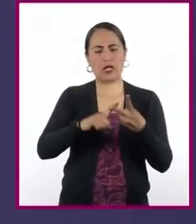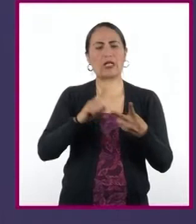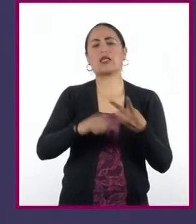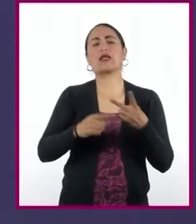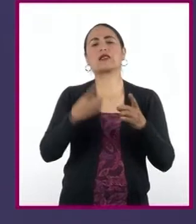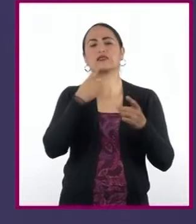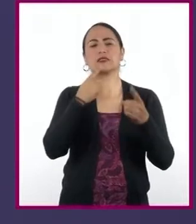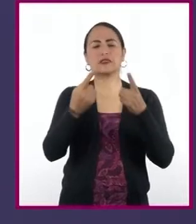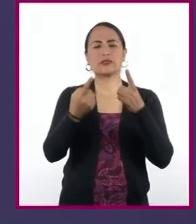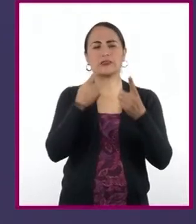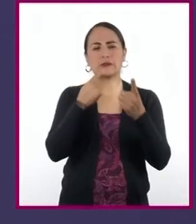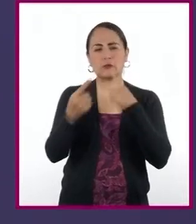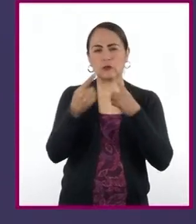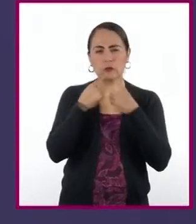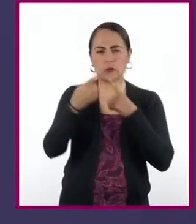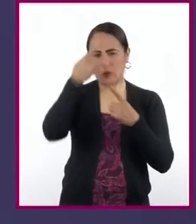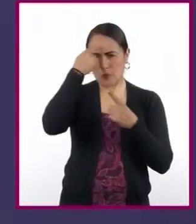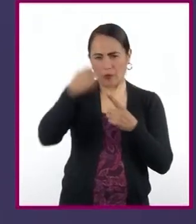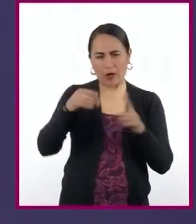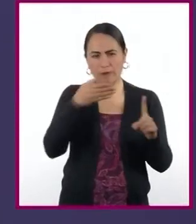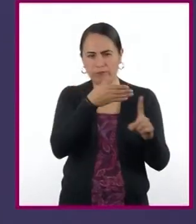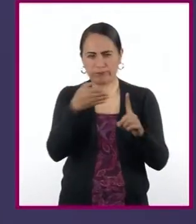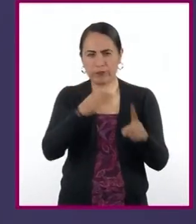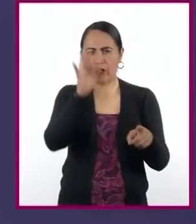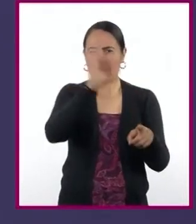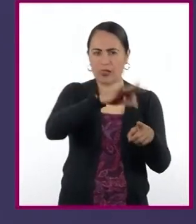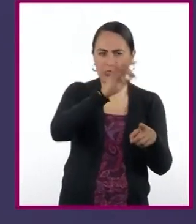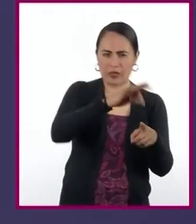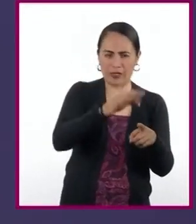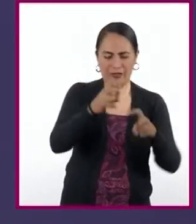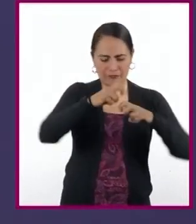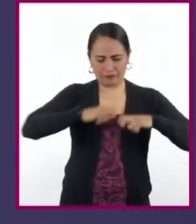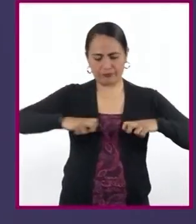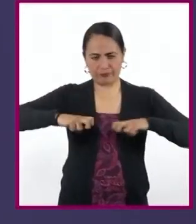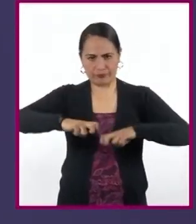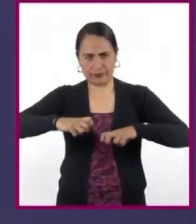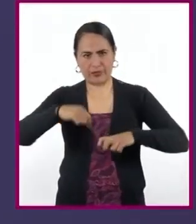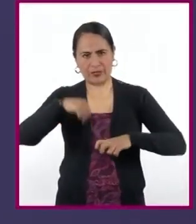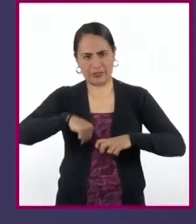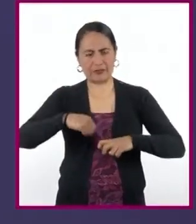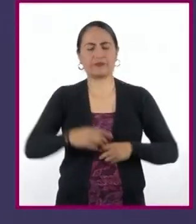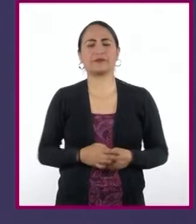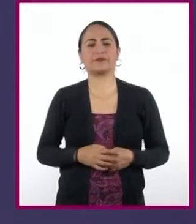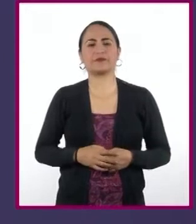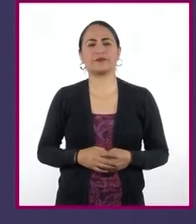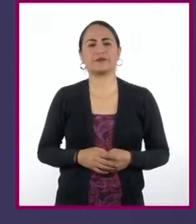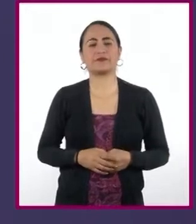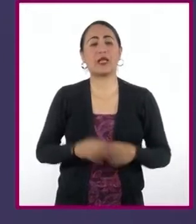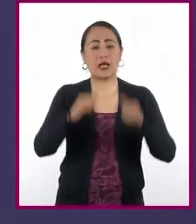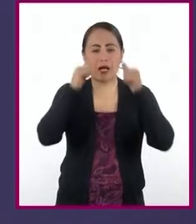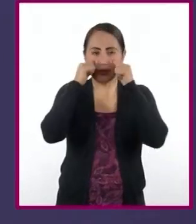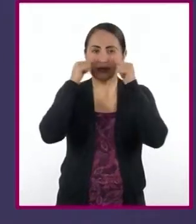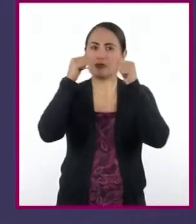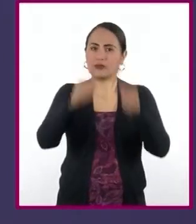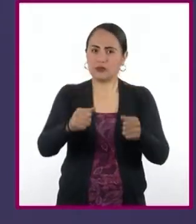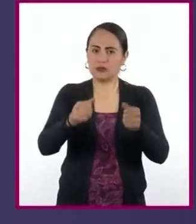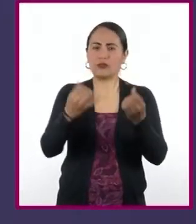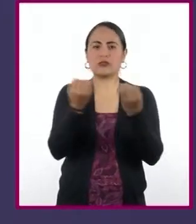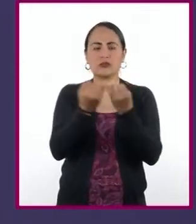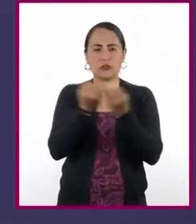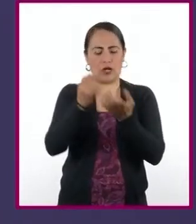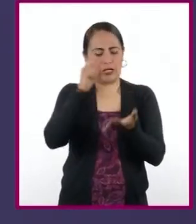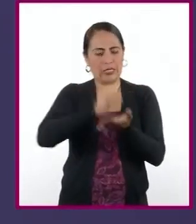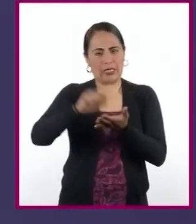persuadir y defender su posición en un panel de discusión. Pongan mucha atención y tomen nota de